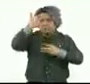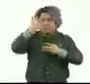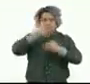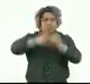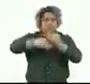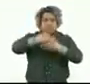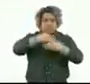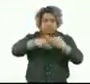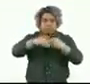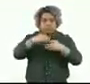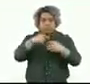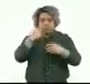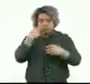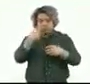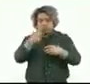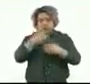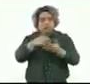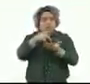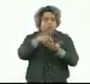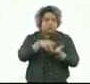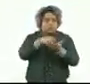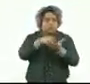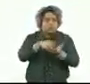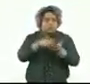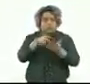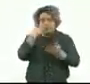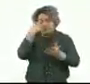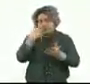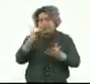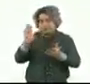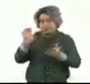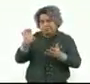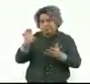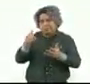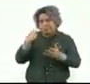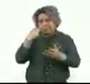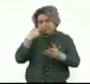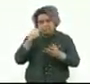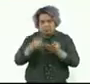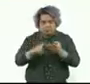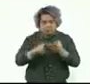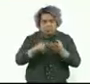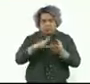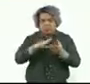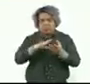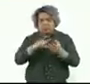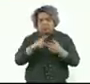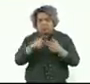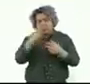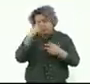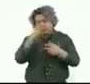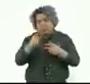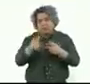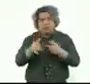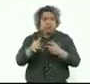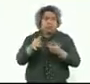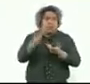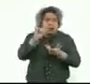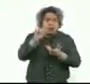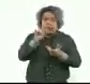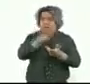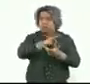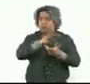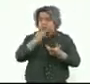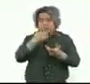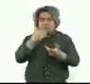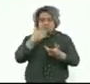Aquí tenemos una báscula para pesar a los bebés. Tenemos un módulo de hidratación oral.